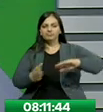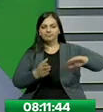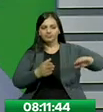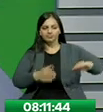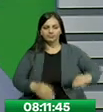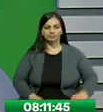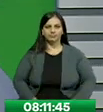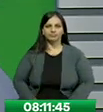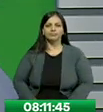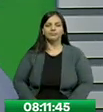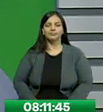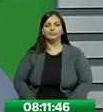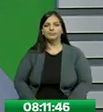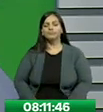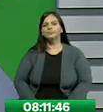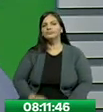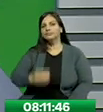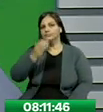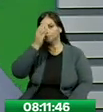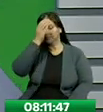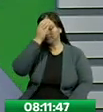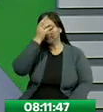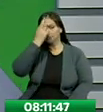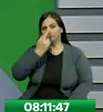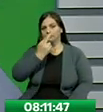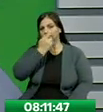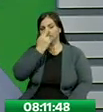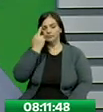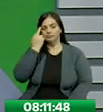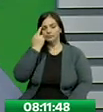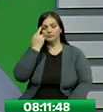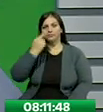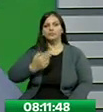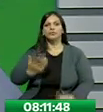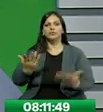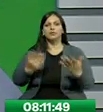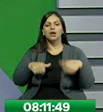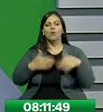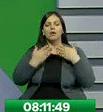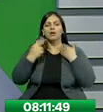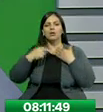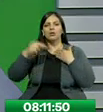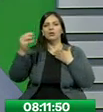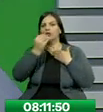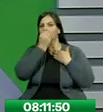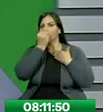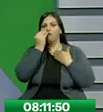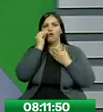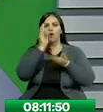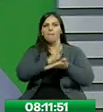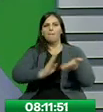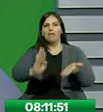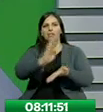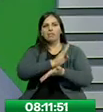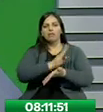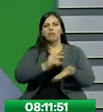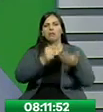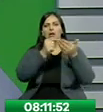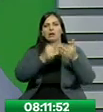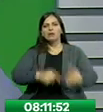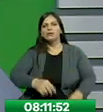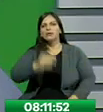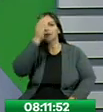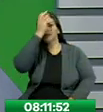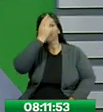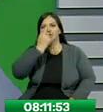Un hombre falleció en una clínica de rehabilitación clandestina en Flor de Bastión, al noroeste de Guayaquil. Sus familiares exigen que se